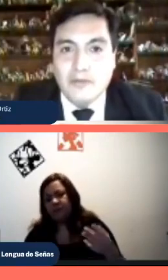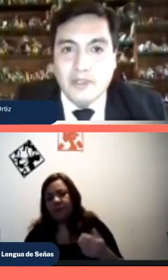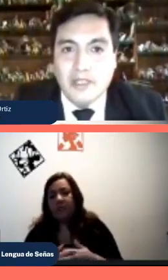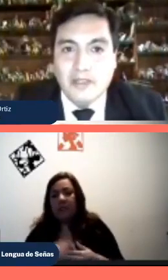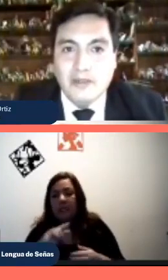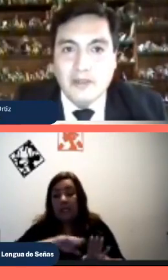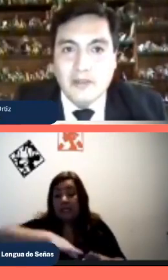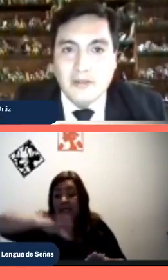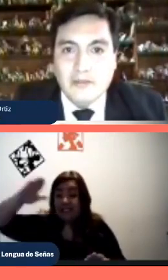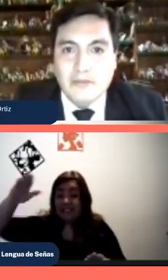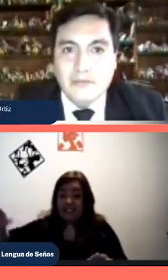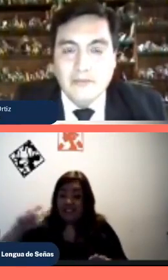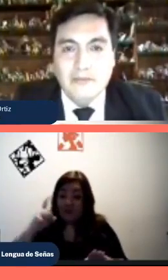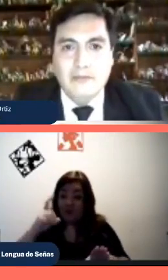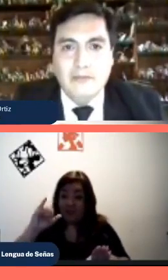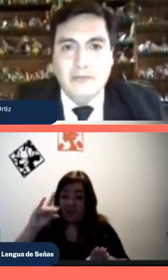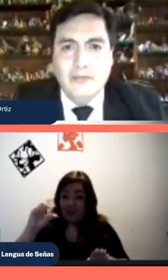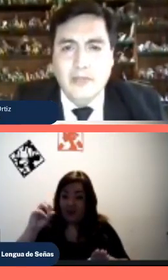buscando fósiles.